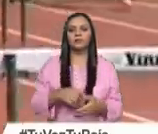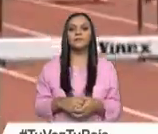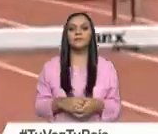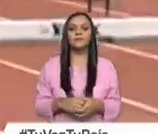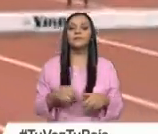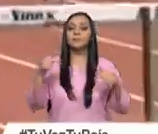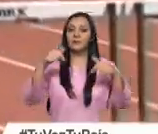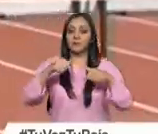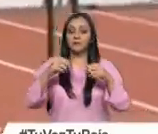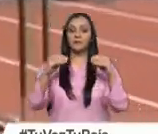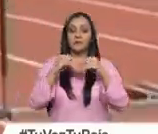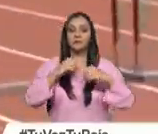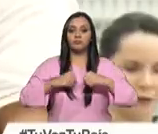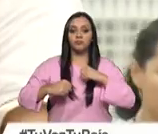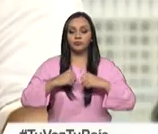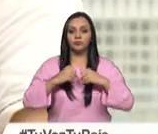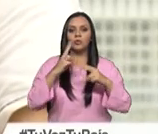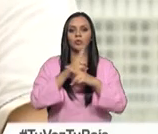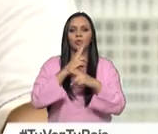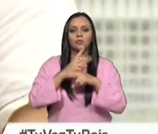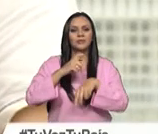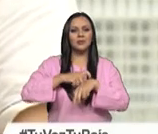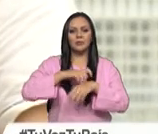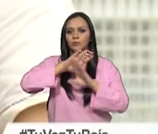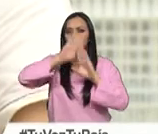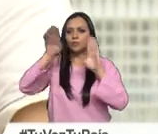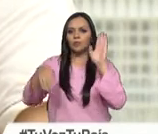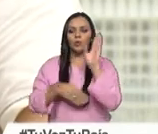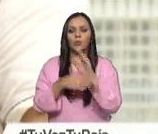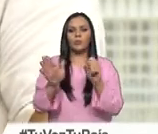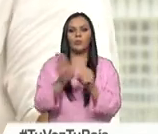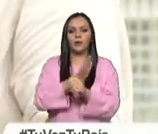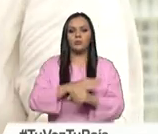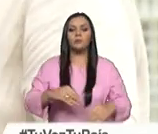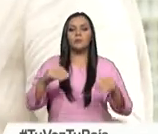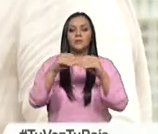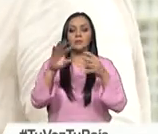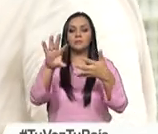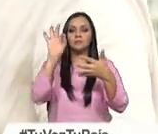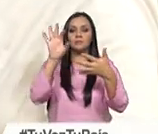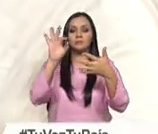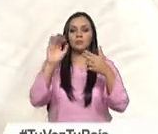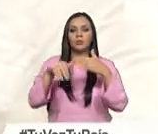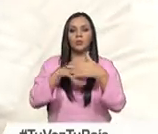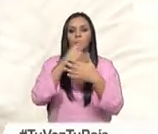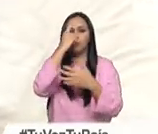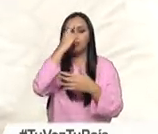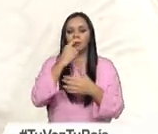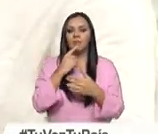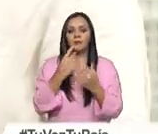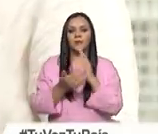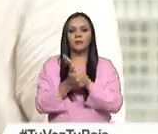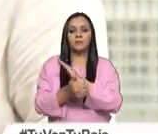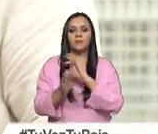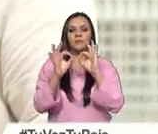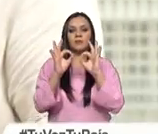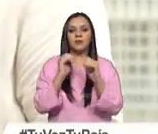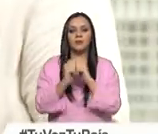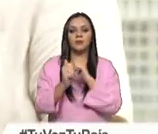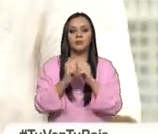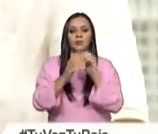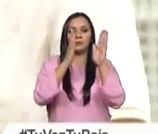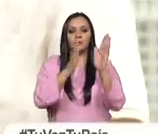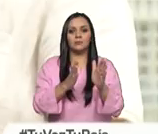idea es que esta pista esté utilizada todo el tiempo y permita descubrir los nuevos talentos y permita descubrir los deportistas